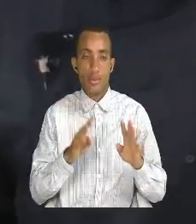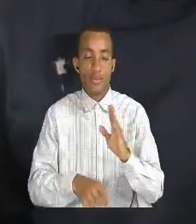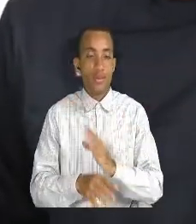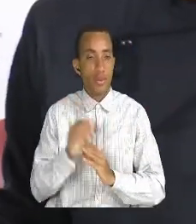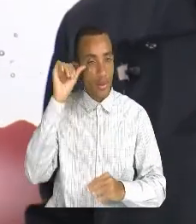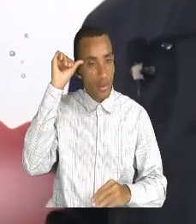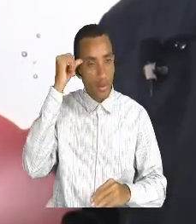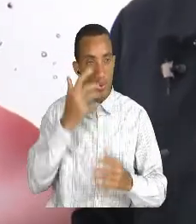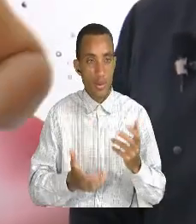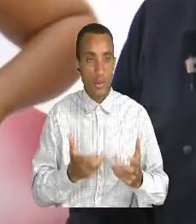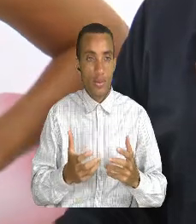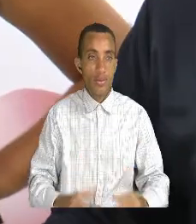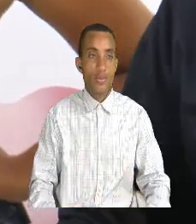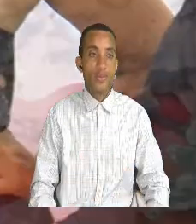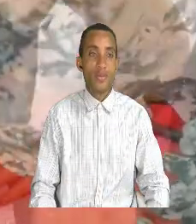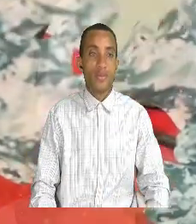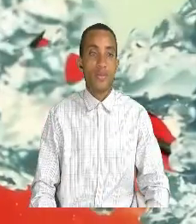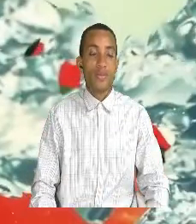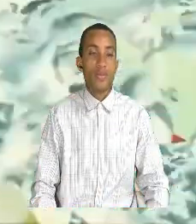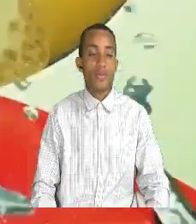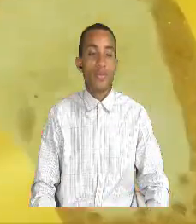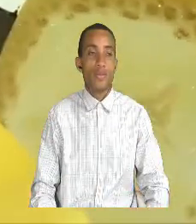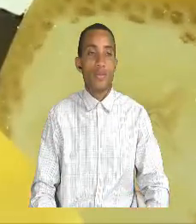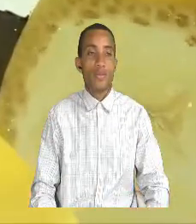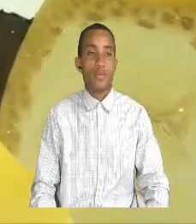es A Pedir de Boca.